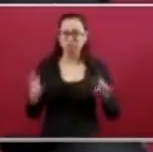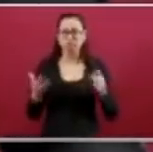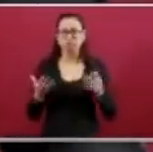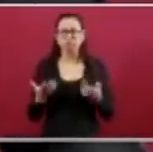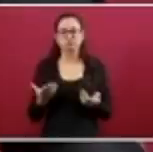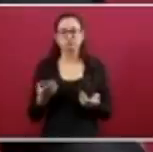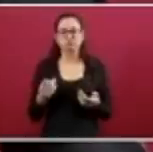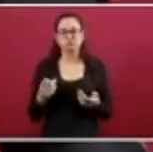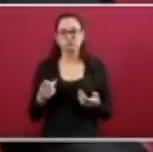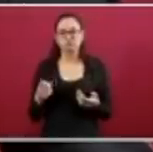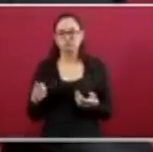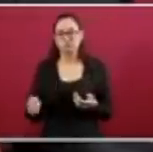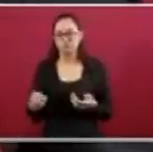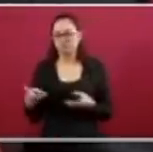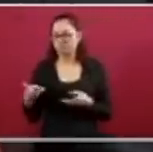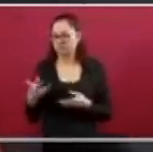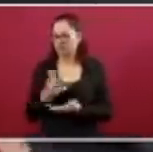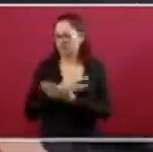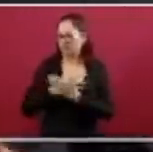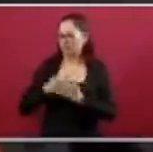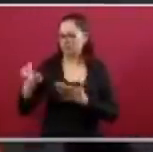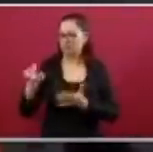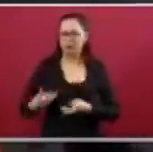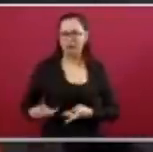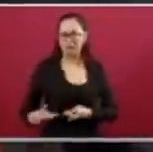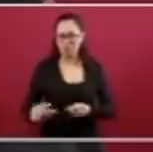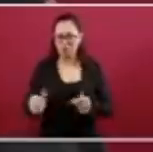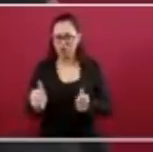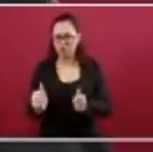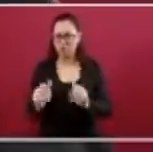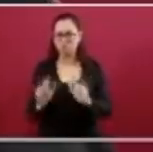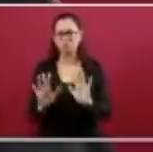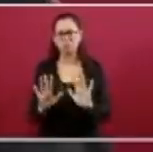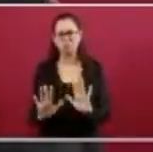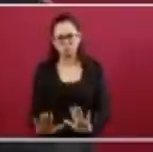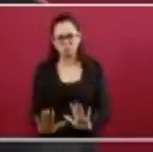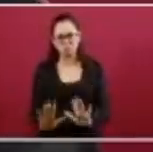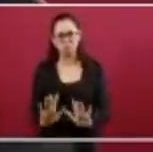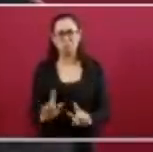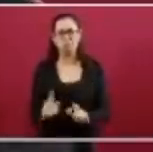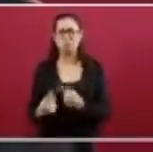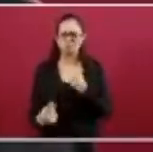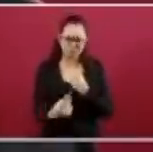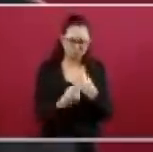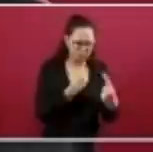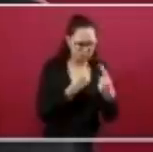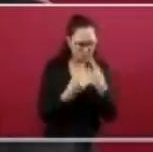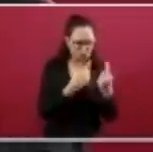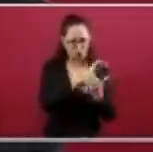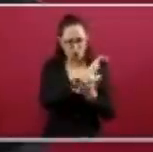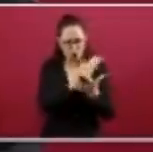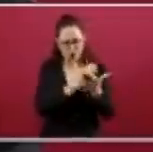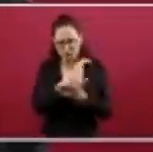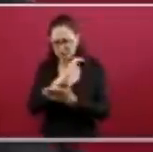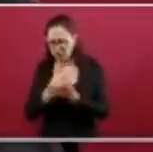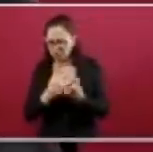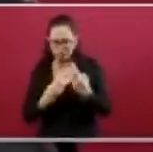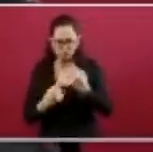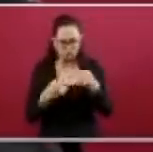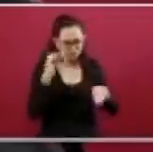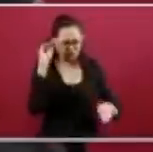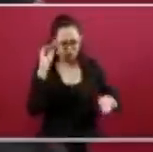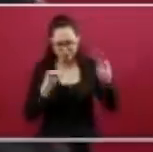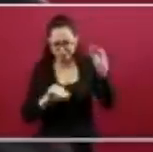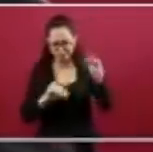unos gastos verdaderamente exorbitantes, sino que lleguemos a una reconstrucción de esos contratos que permitan, en efecto,